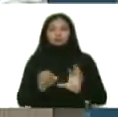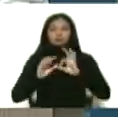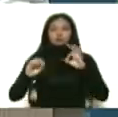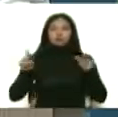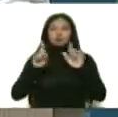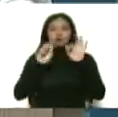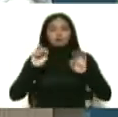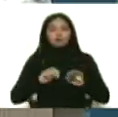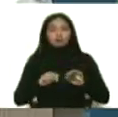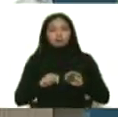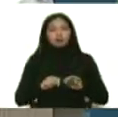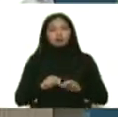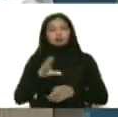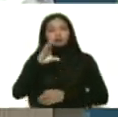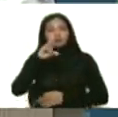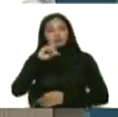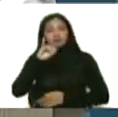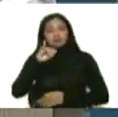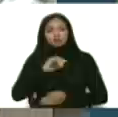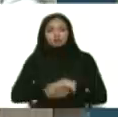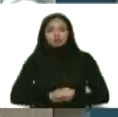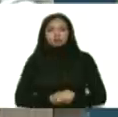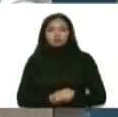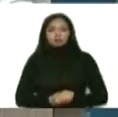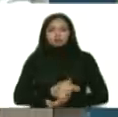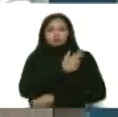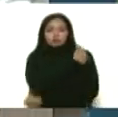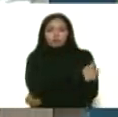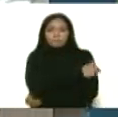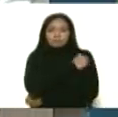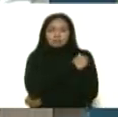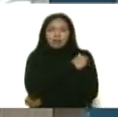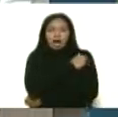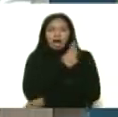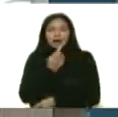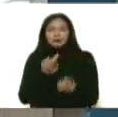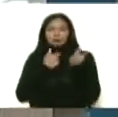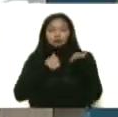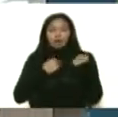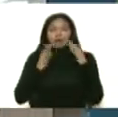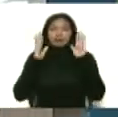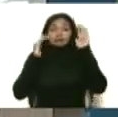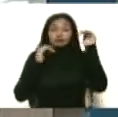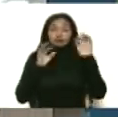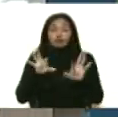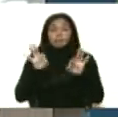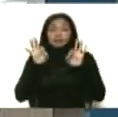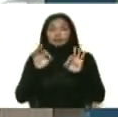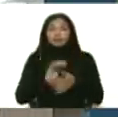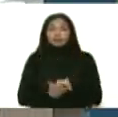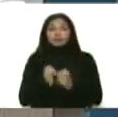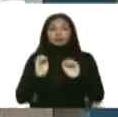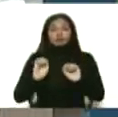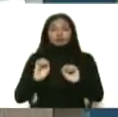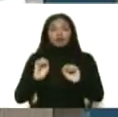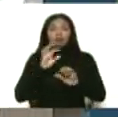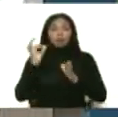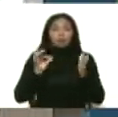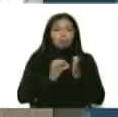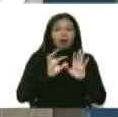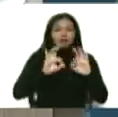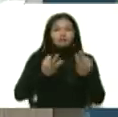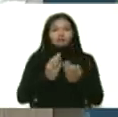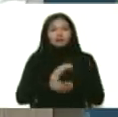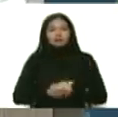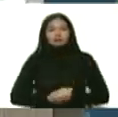ser un CDI, puede ser un hospital centinela, para evitar principalmente los contagios